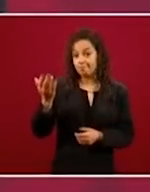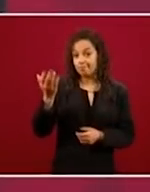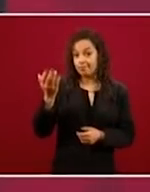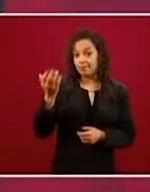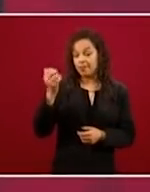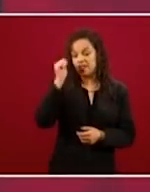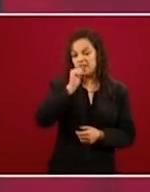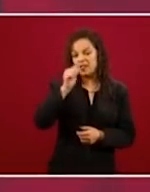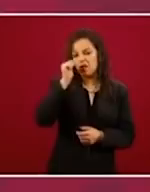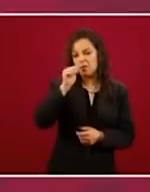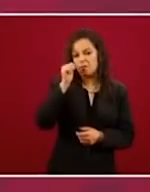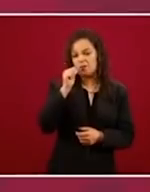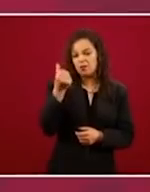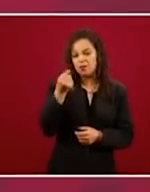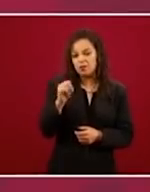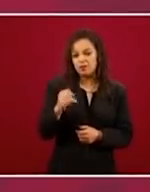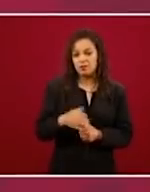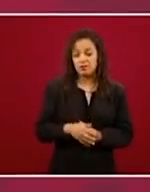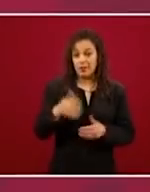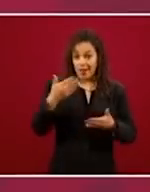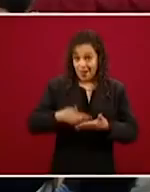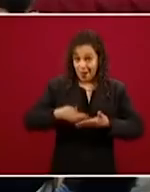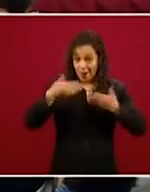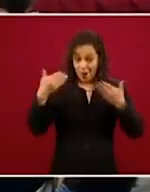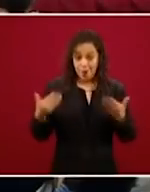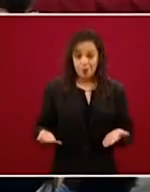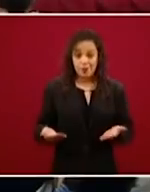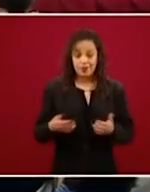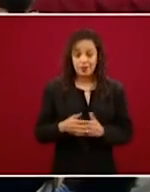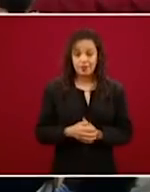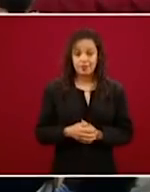siempre y ahora